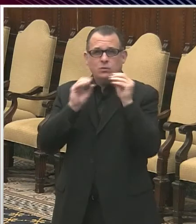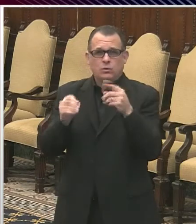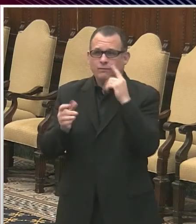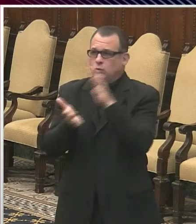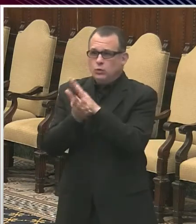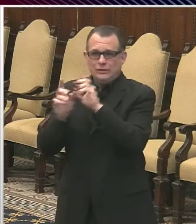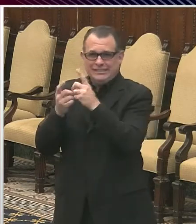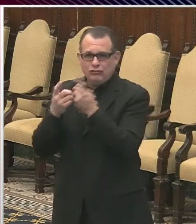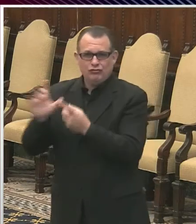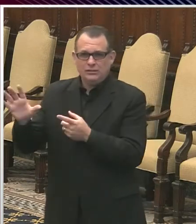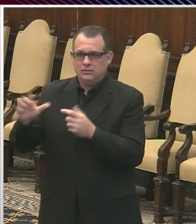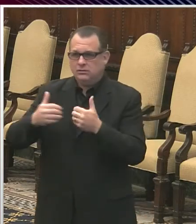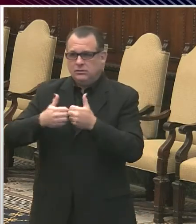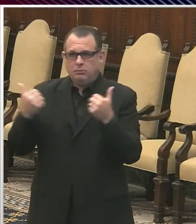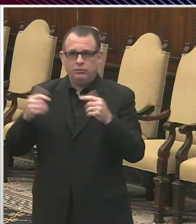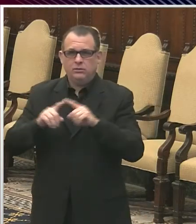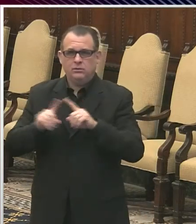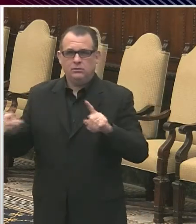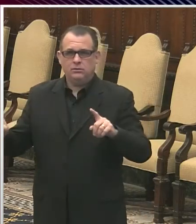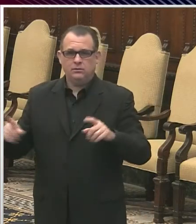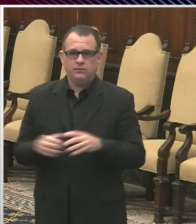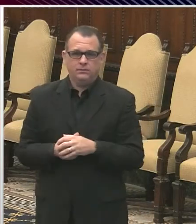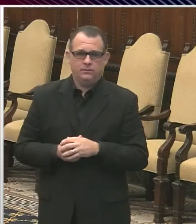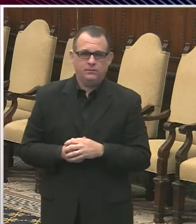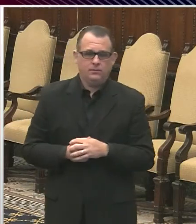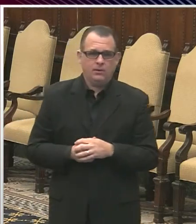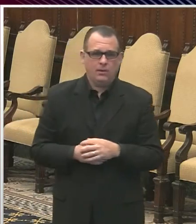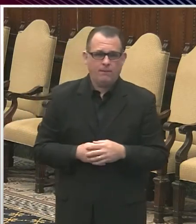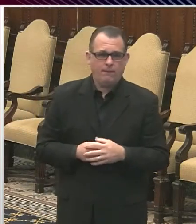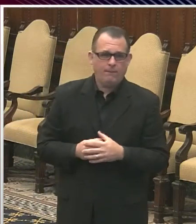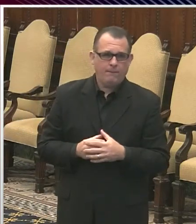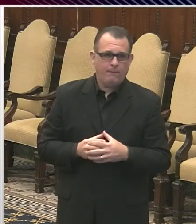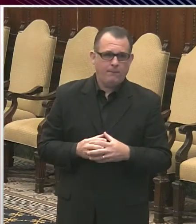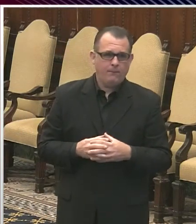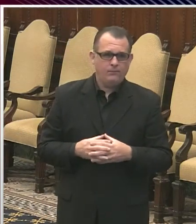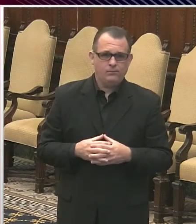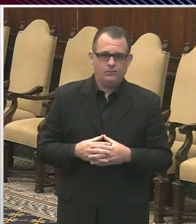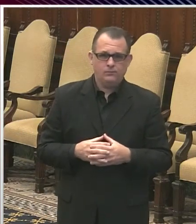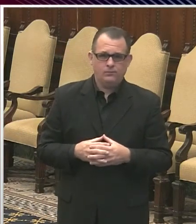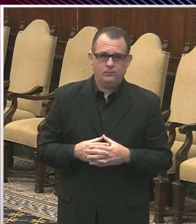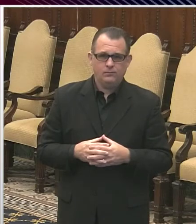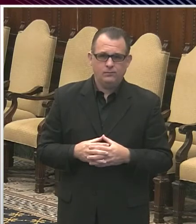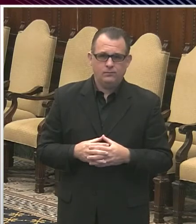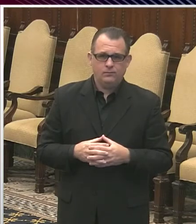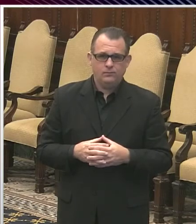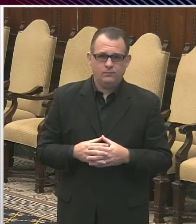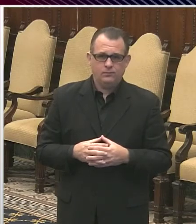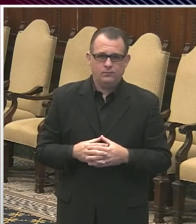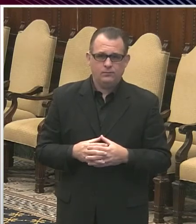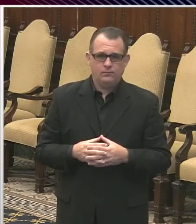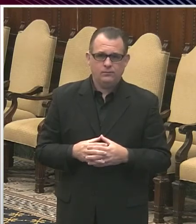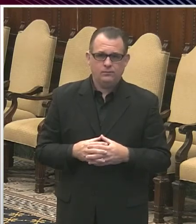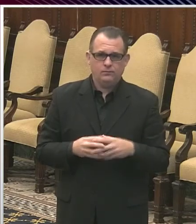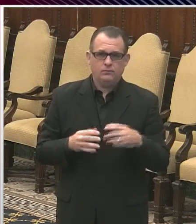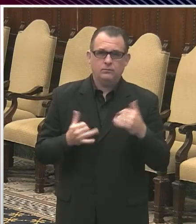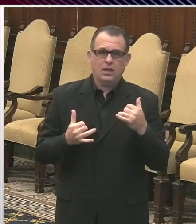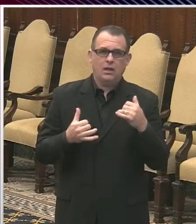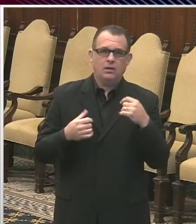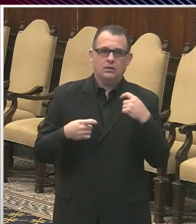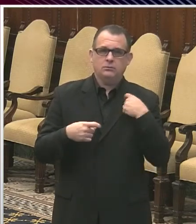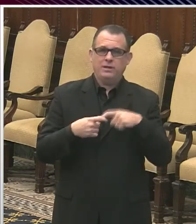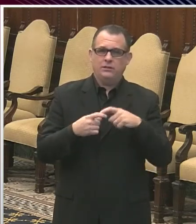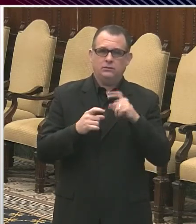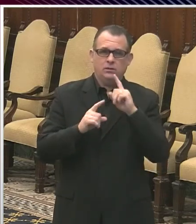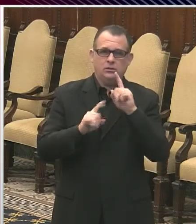Primero, antes que todo, quiero decirte que el comienzo de las clases en el otoño no solamente depende de factores financieros, sino también, obviamente,